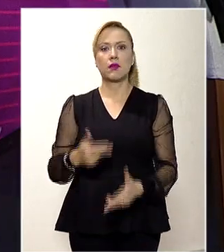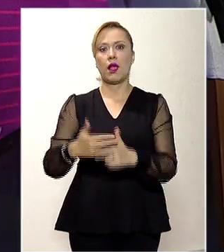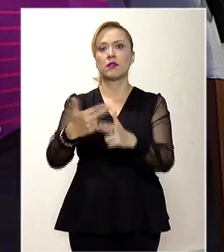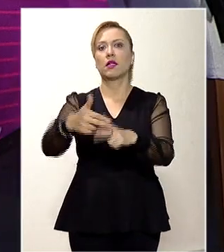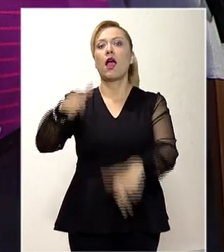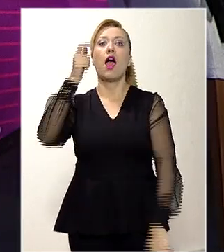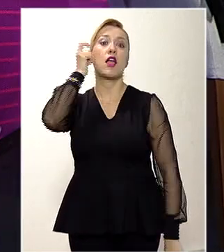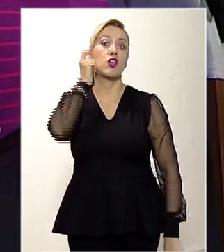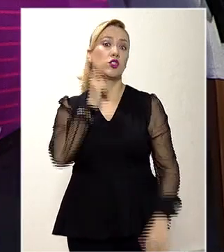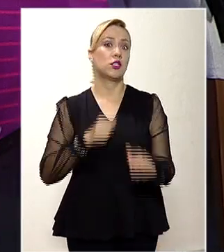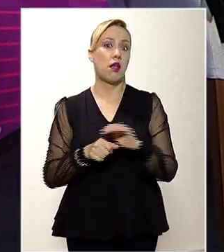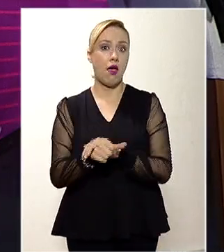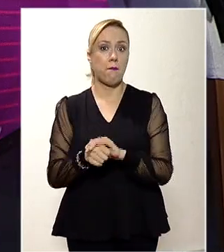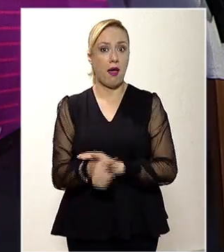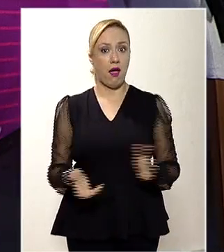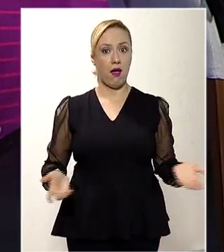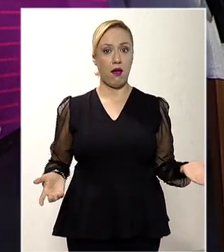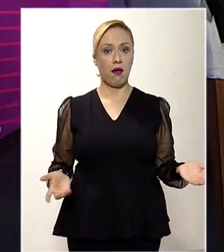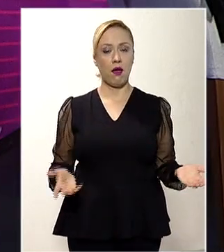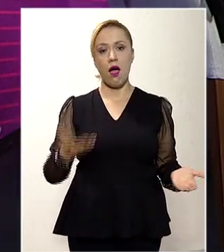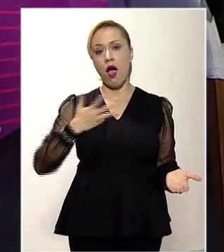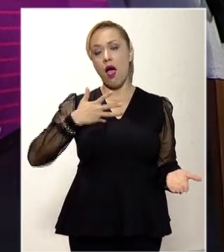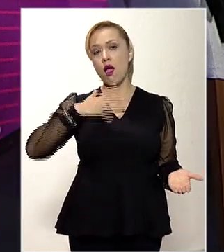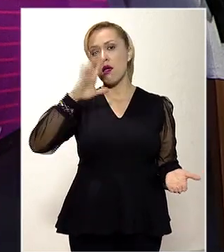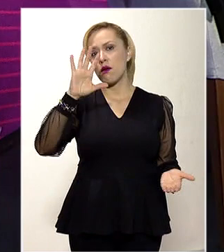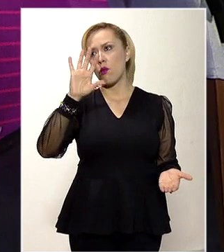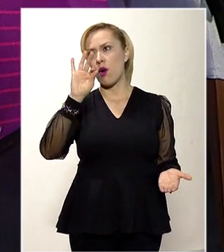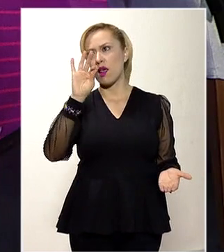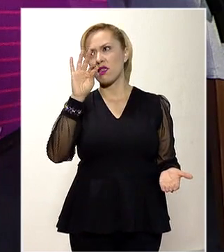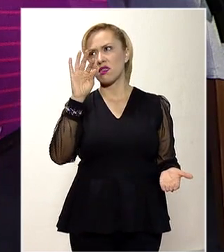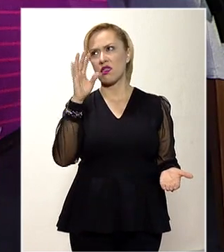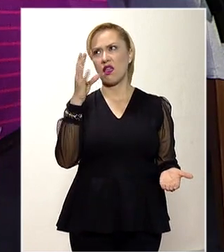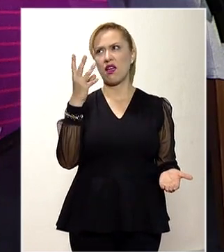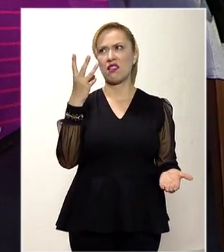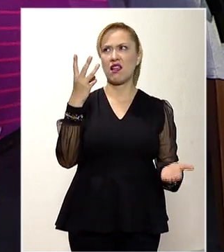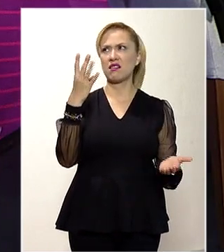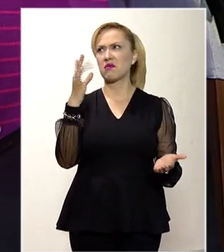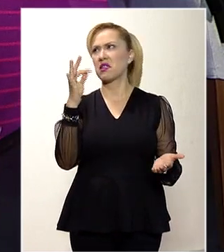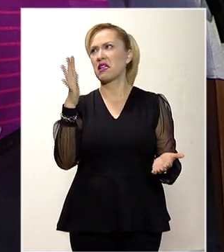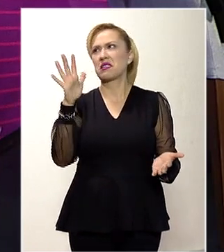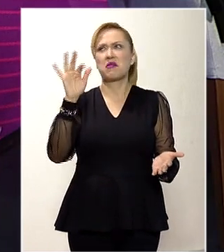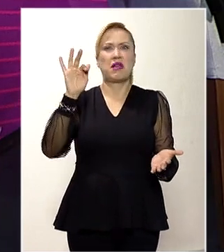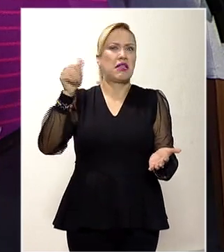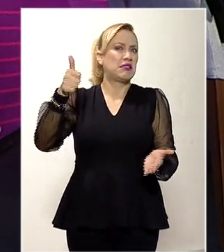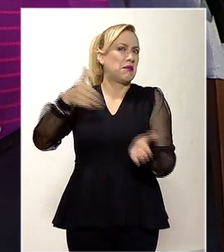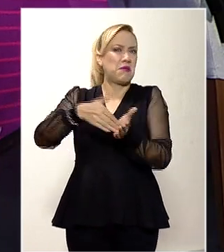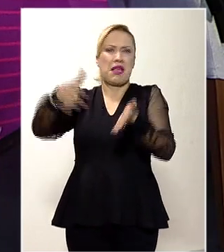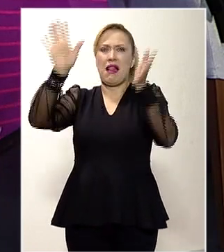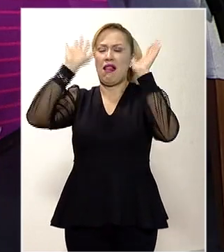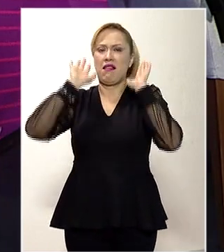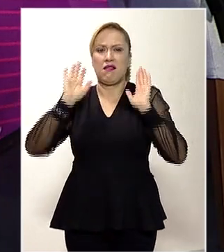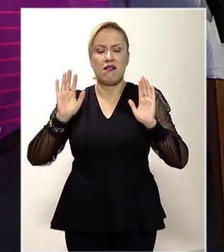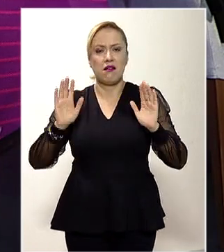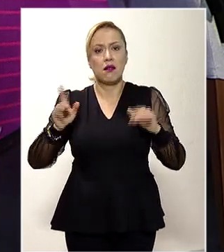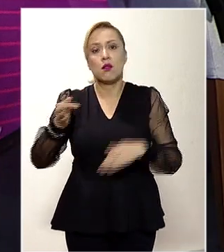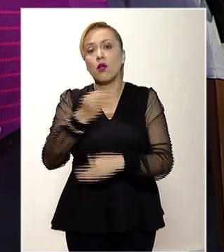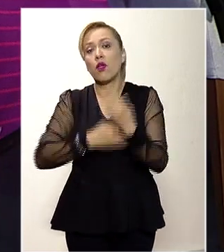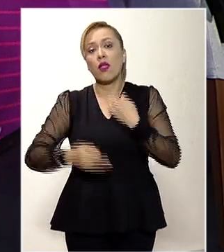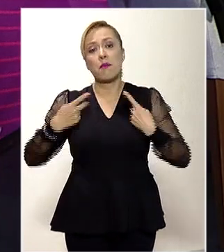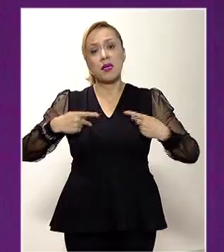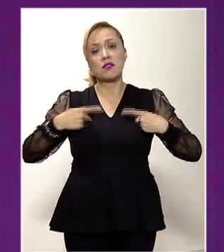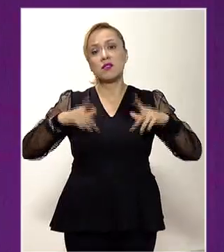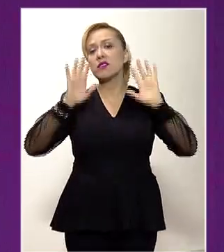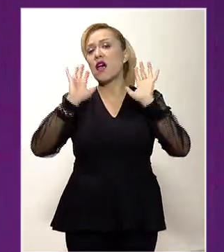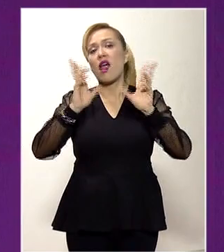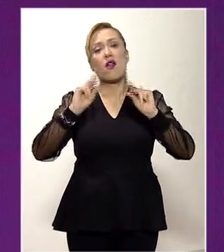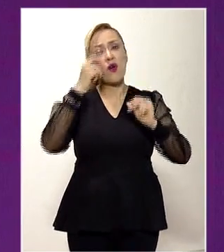a Ayotzinapa, ¿no? En medio hay 40 y tantos mil casos, donde las familias ya han perdido toda confianza en la